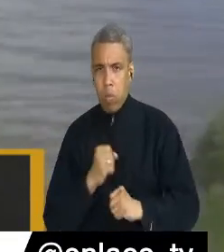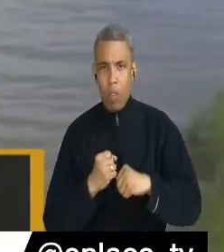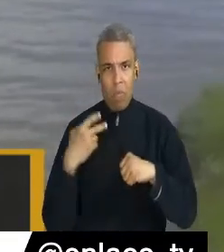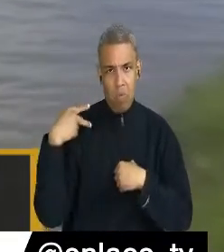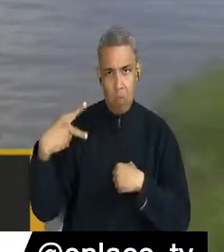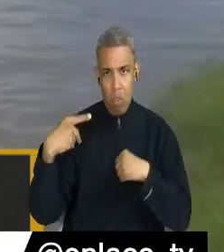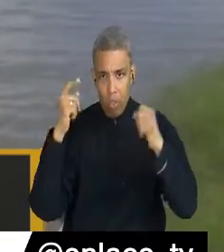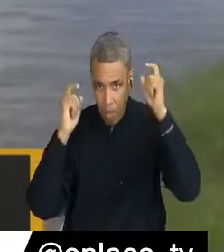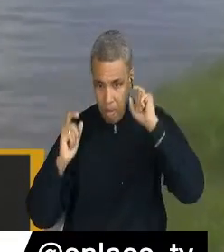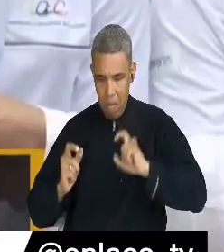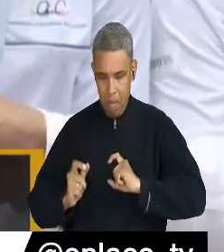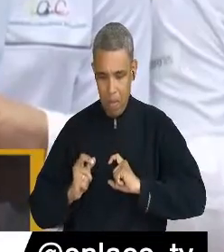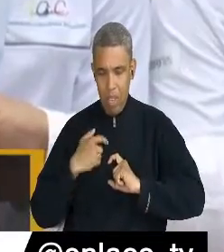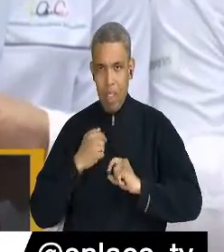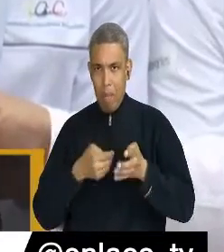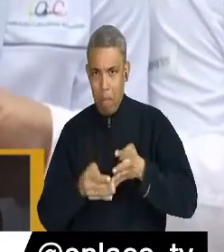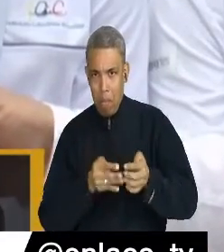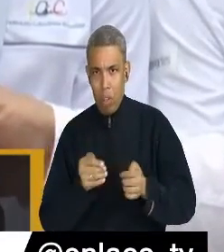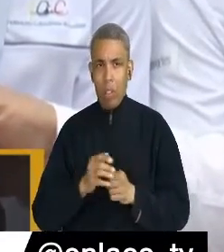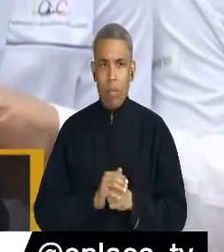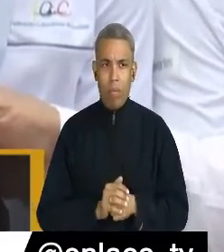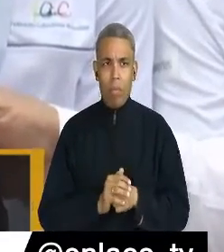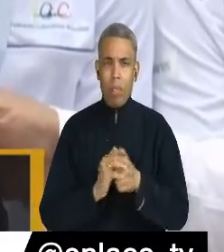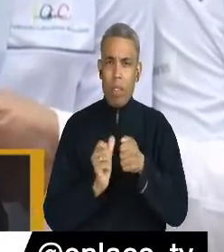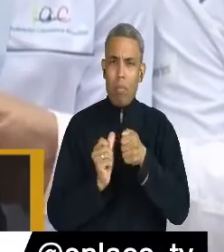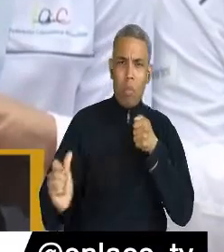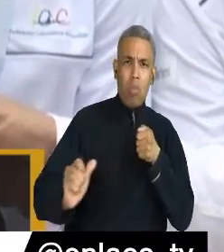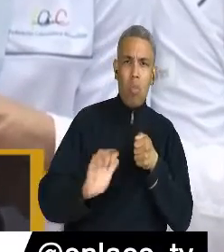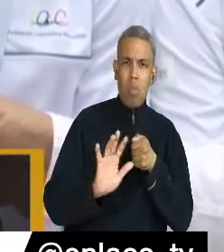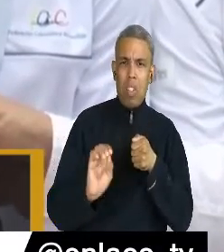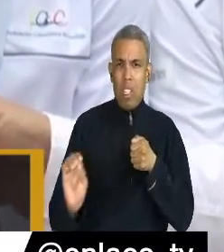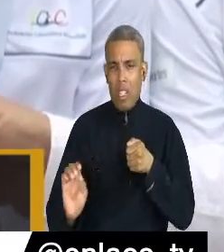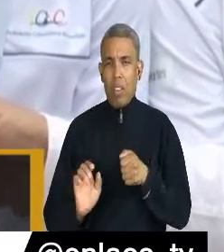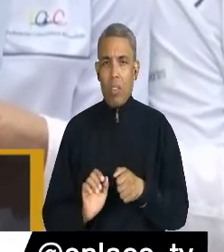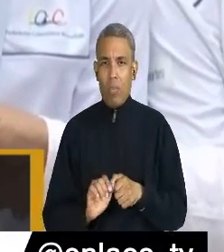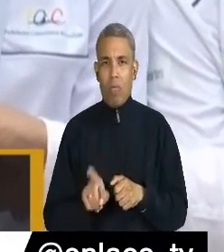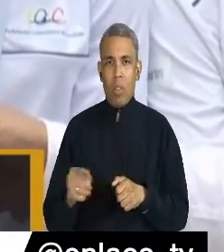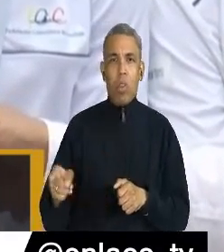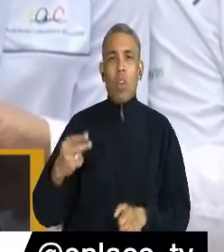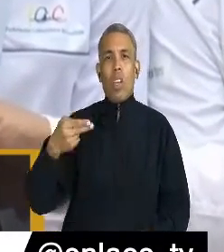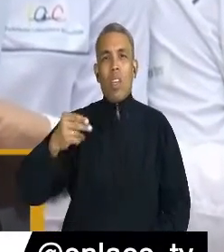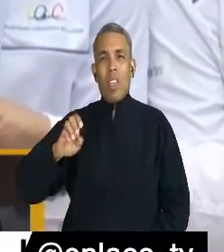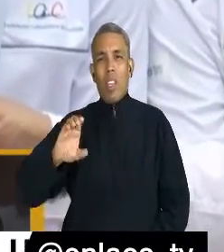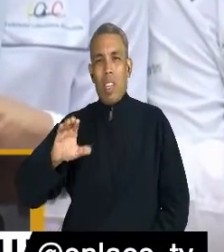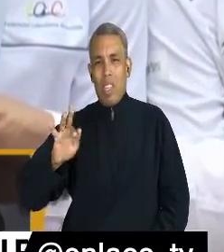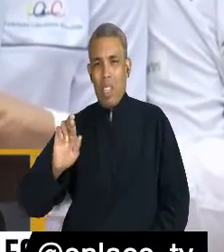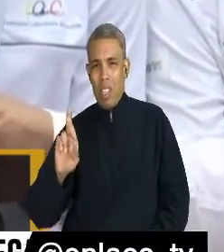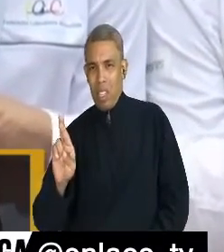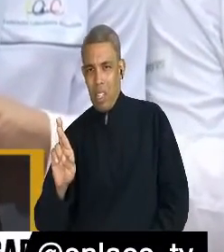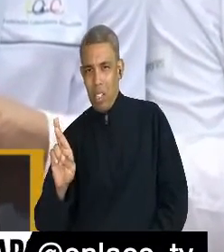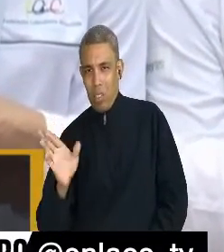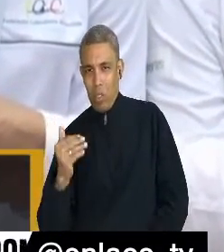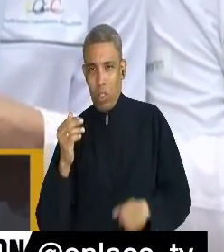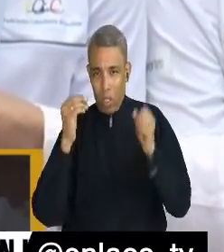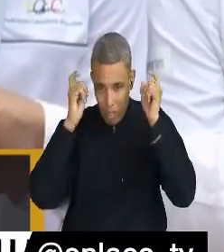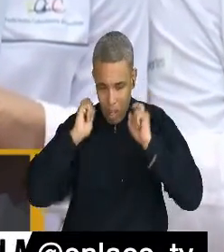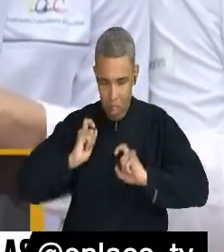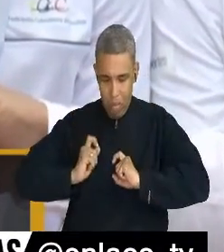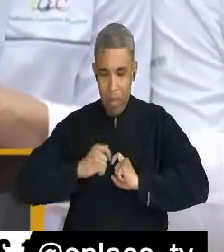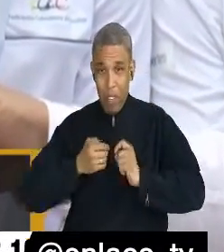seguro 500 y 200 con la c2 con héctor morales y con danny palencia tuvimos las tres medallas de bronce